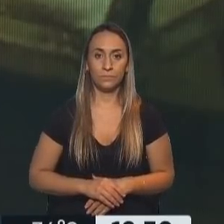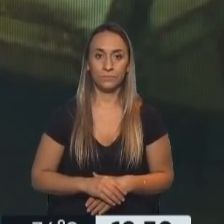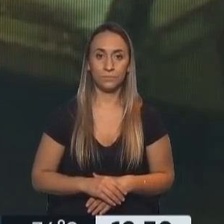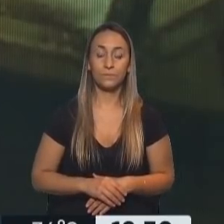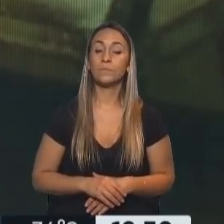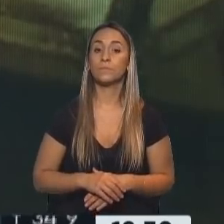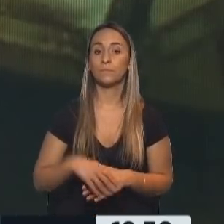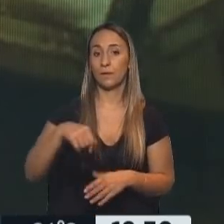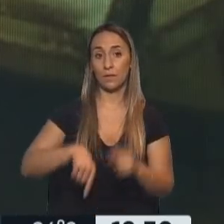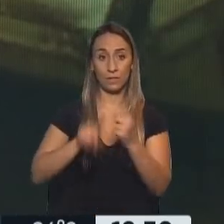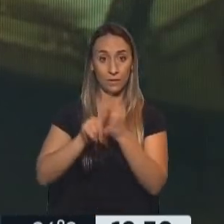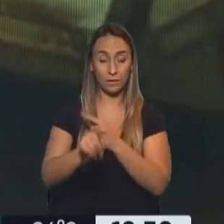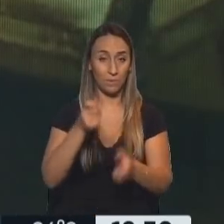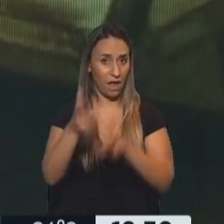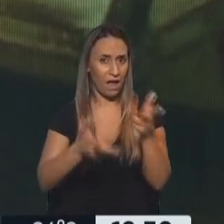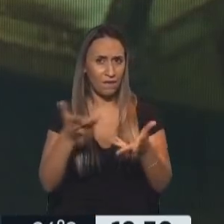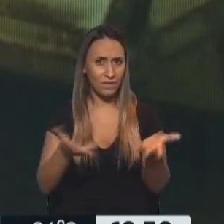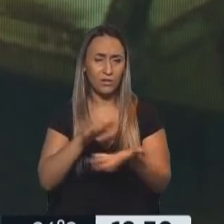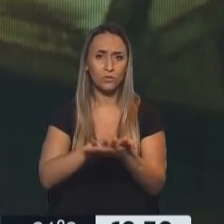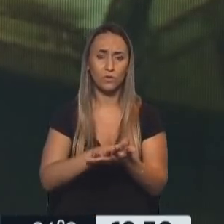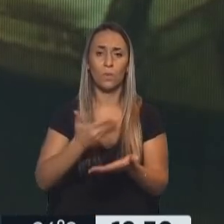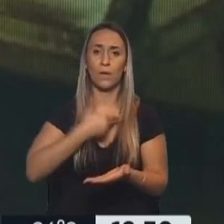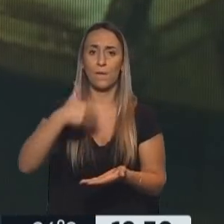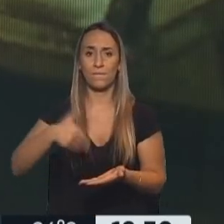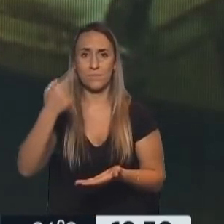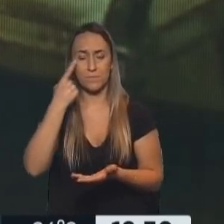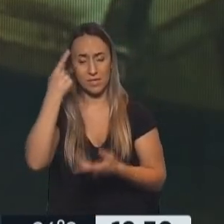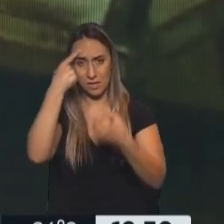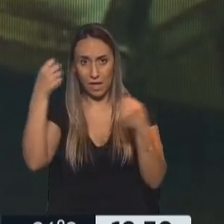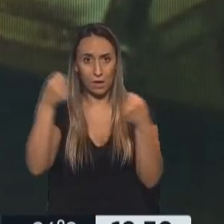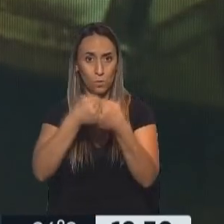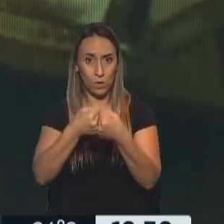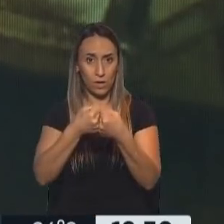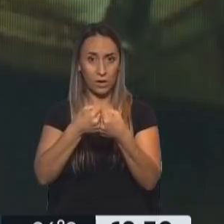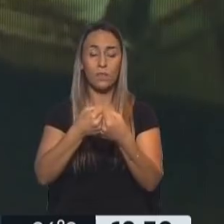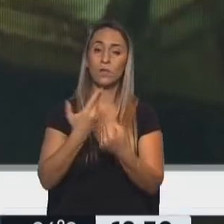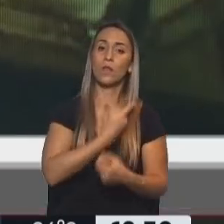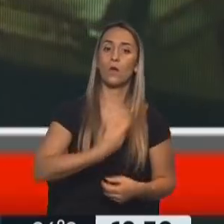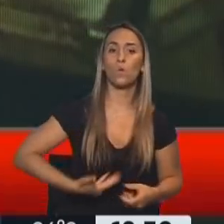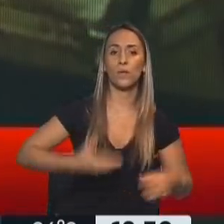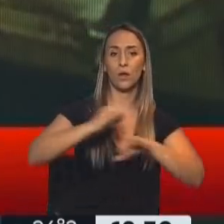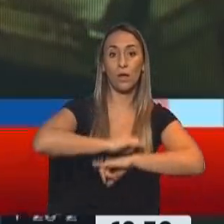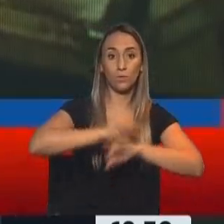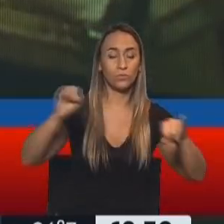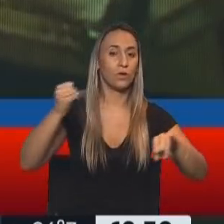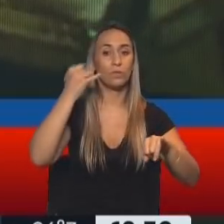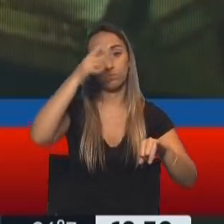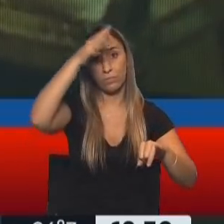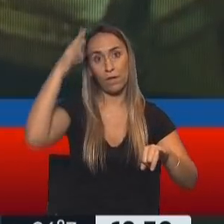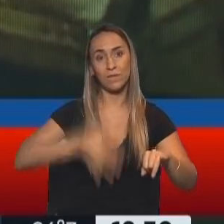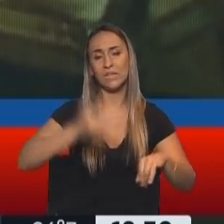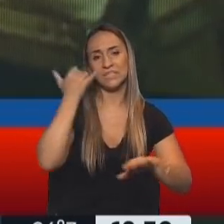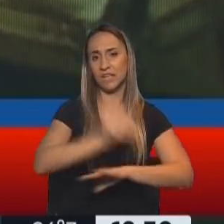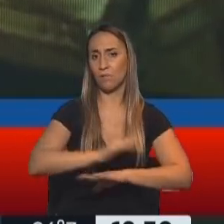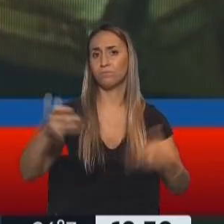Y nos metemos ya mismo en lo que tiene que ver con el acuerdo con el Fondo Monetario Internacional y este anuncio que hace el gobierno. Finalmente hay acuerdo, finalmente va